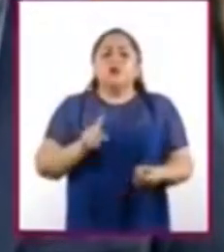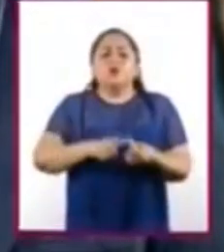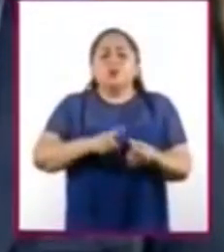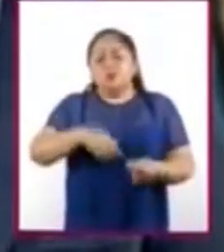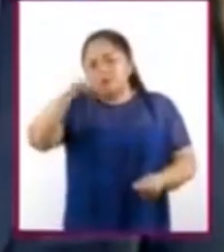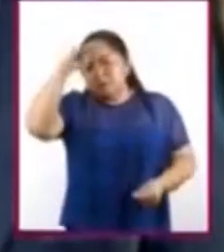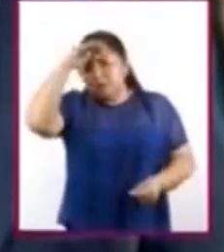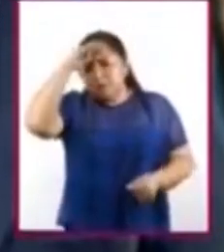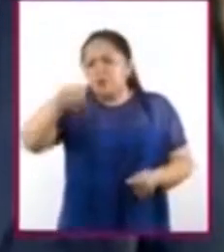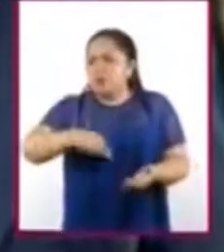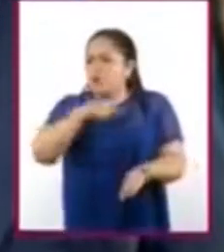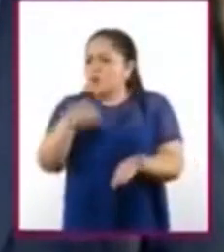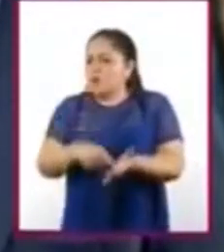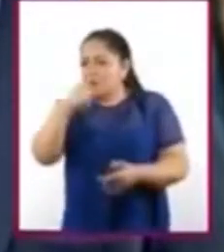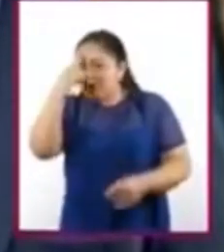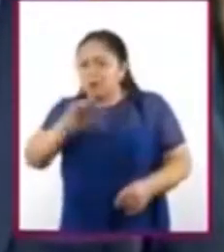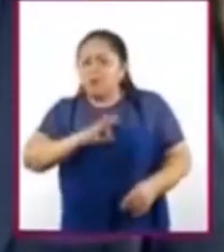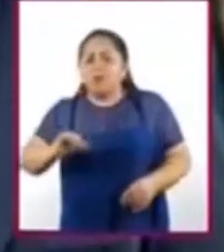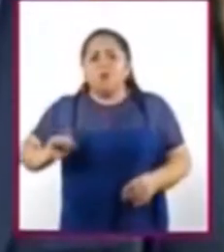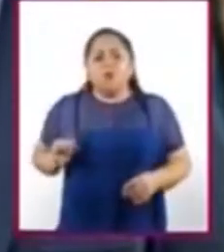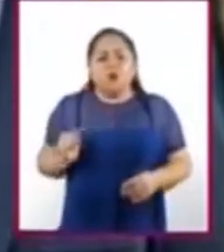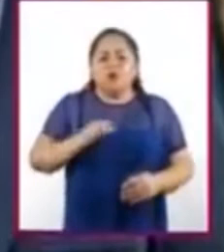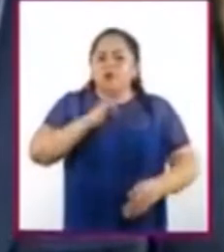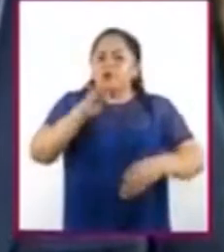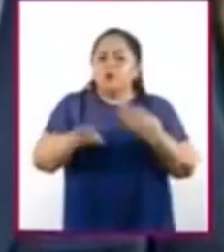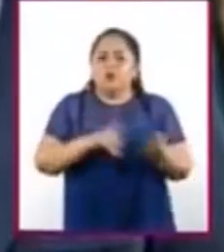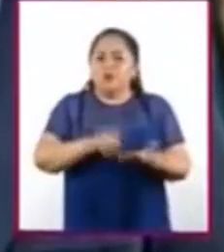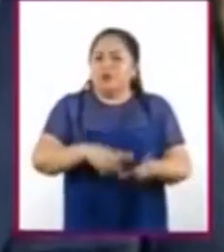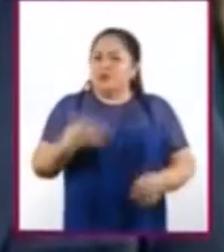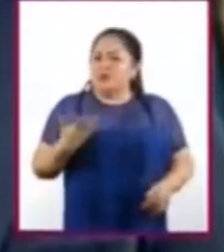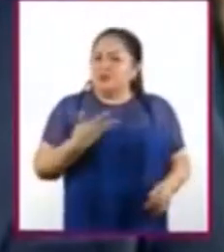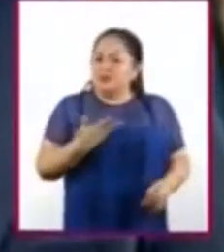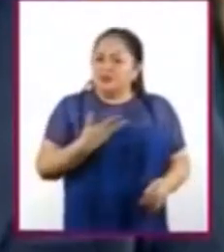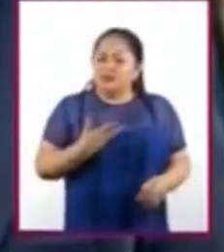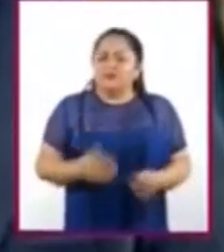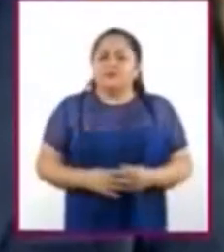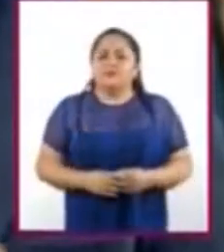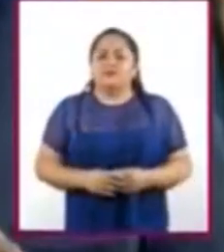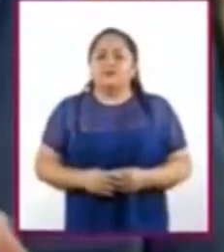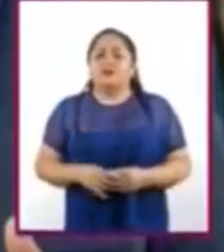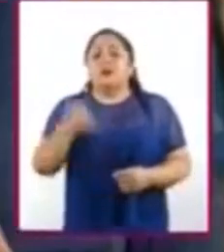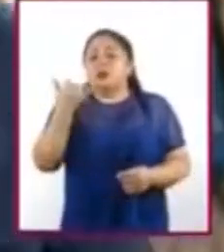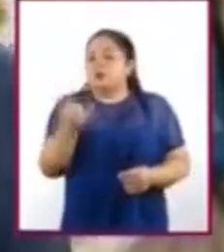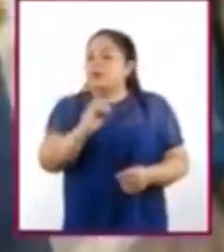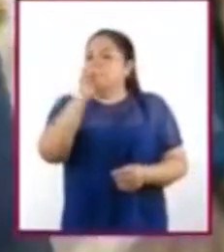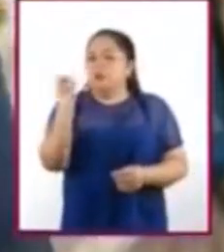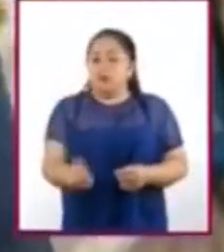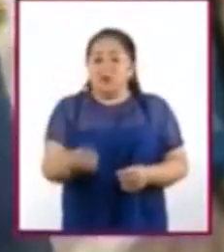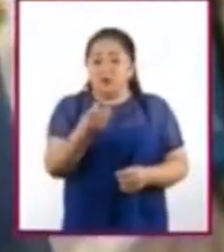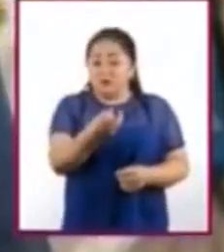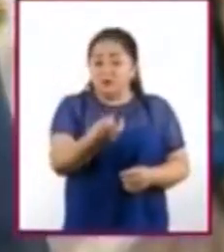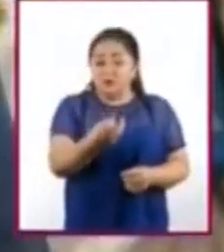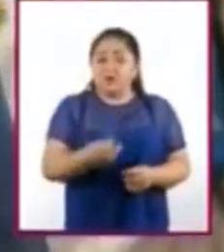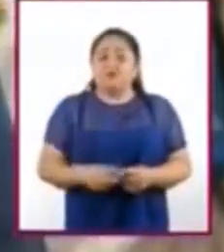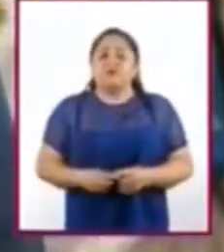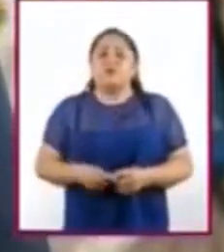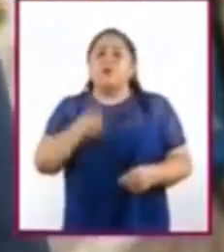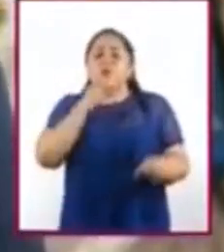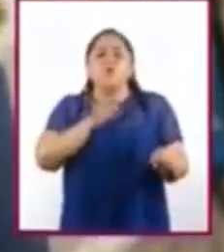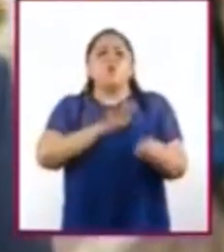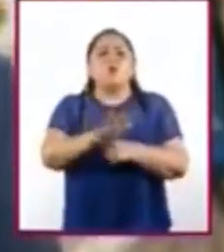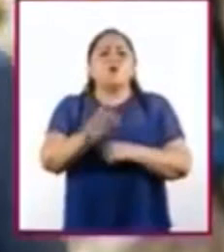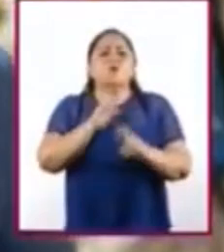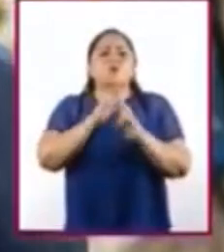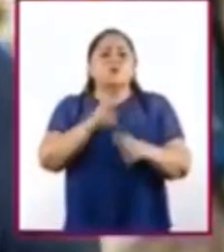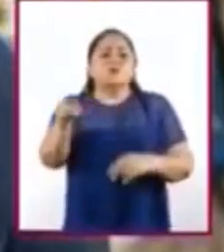piensan que habrá espacio para guardar todo lo que traen? Y obviamente allí, ¿cuál sería la respuesta